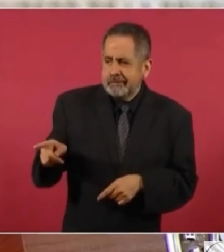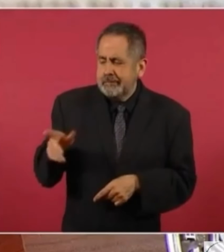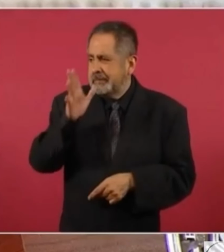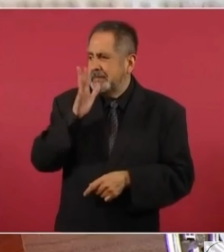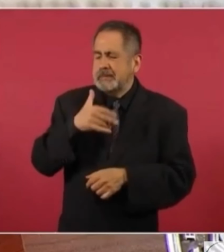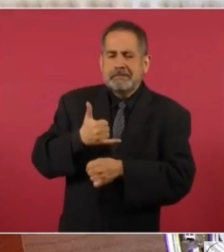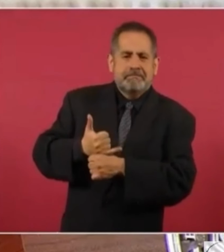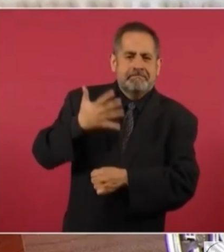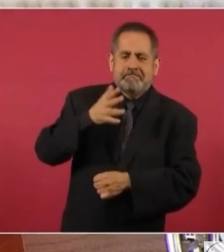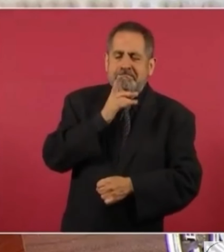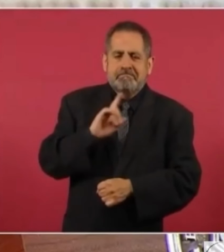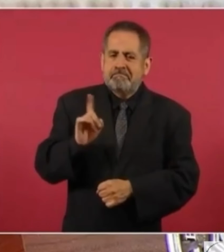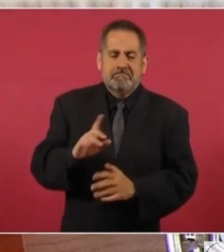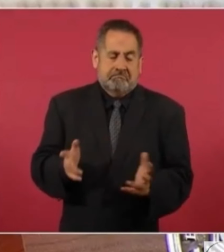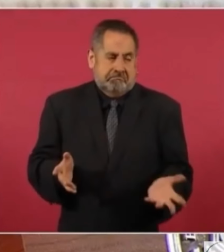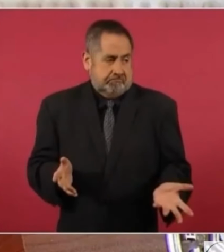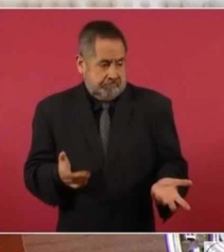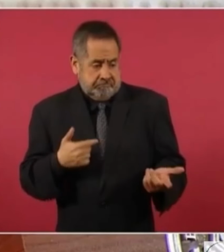Si